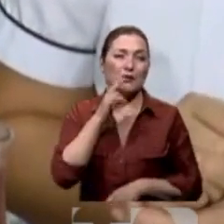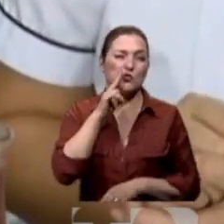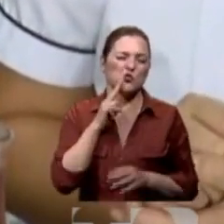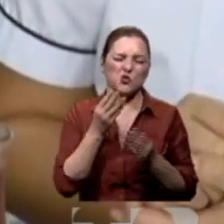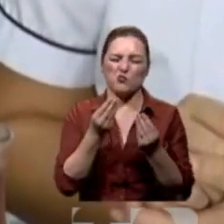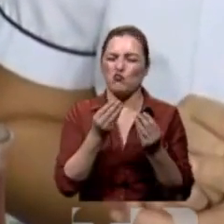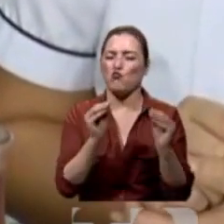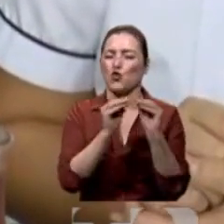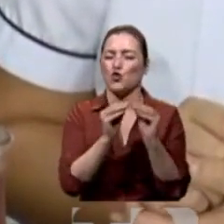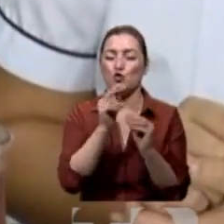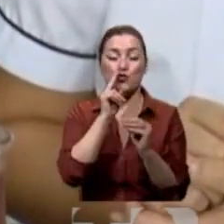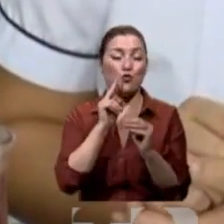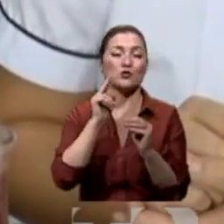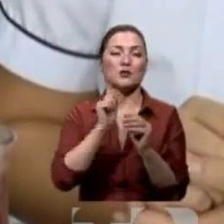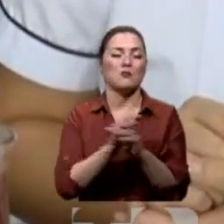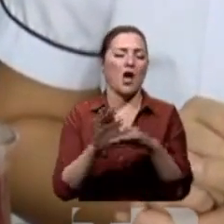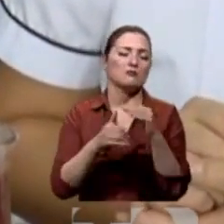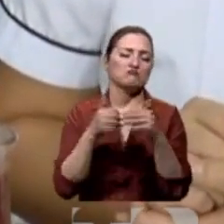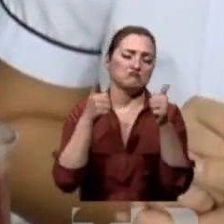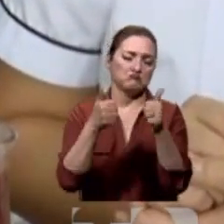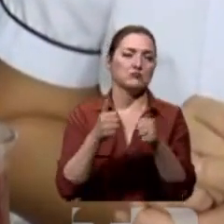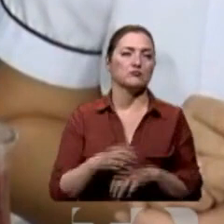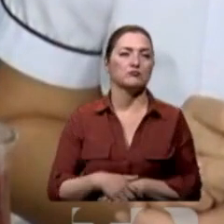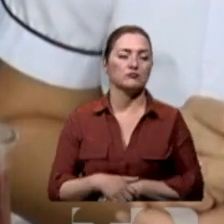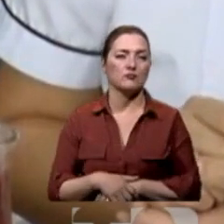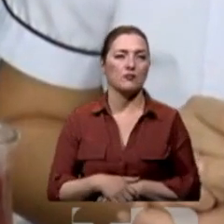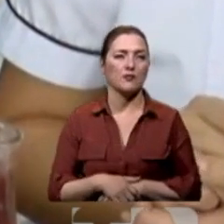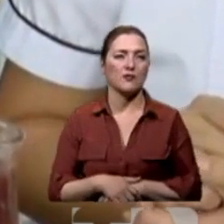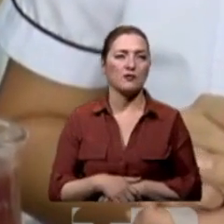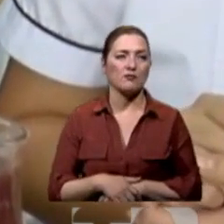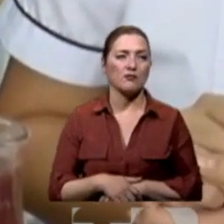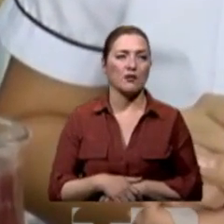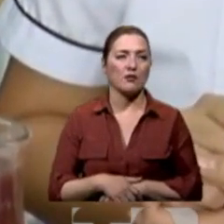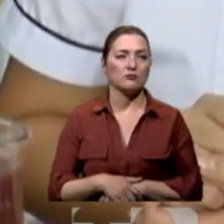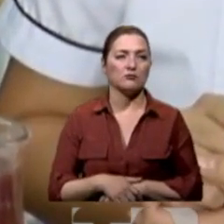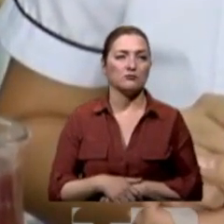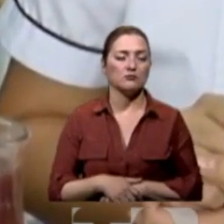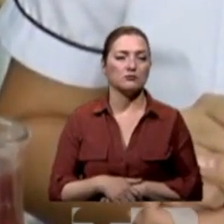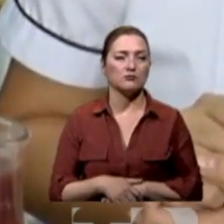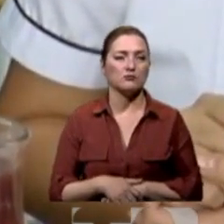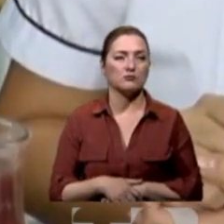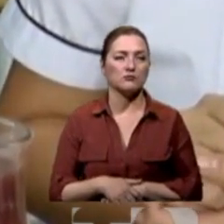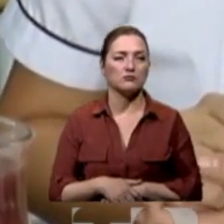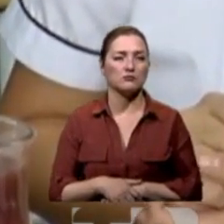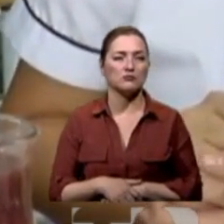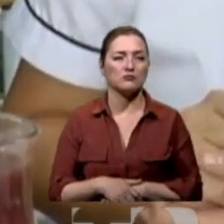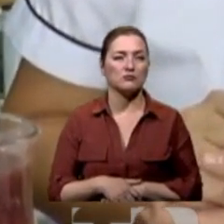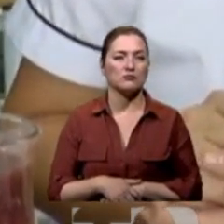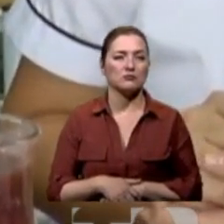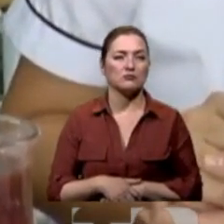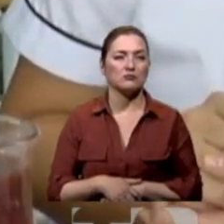relleno, la única. De ahí por lo demás, me encuentro súper rica, mi calificación es... Chin, chin, chin, chin. Tan, tan, tan, tan. Ya, ya,